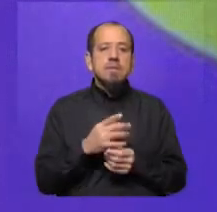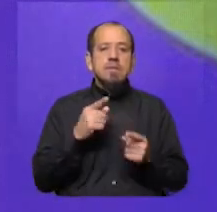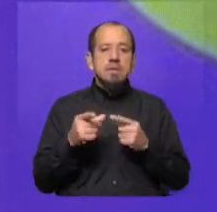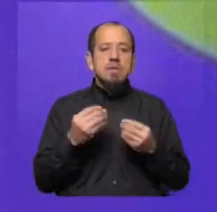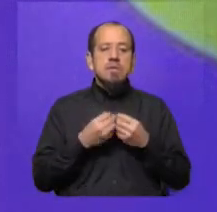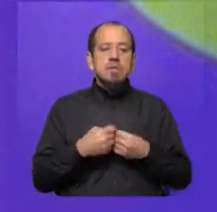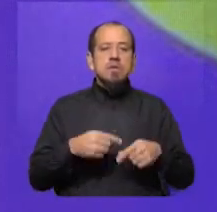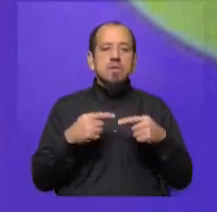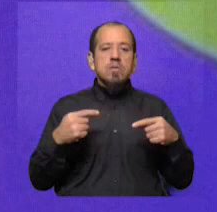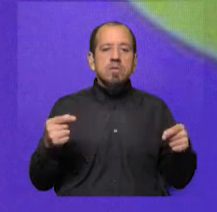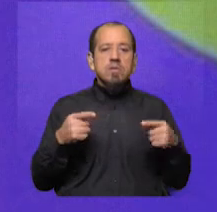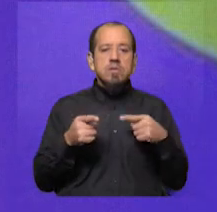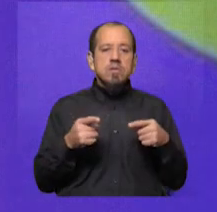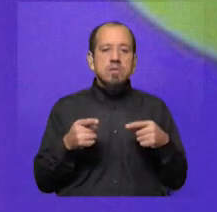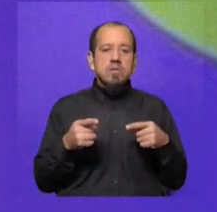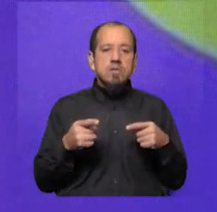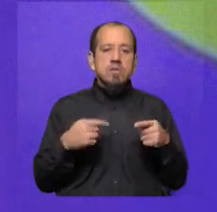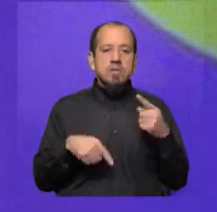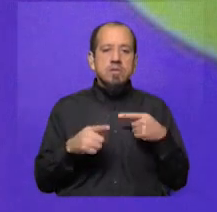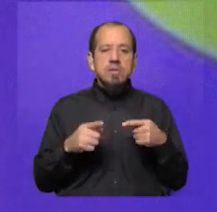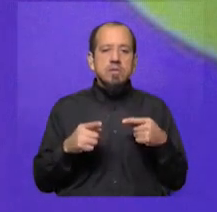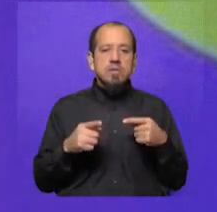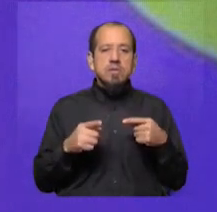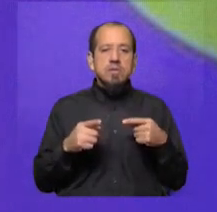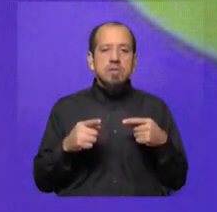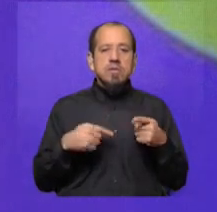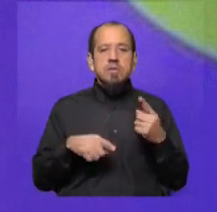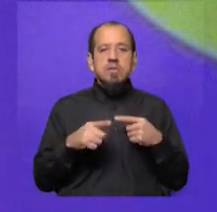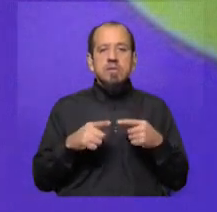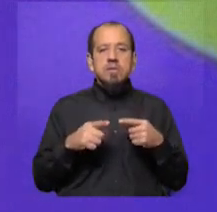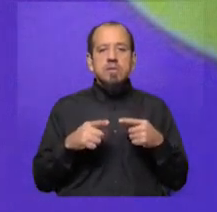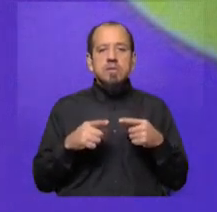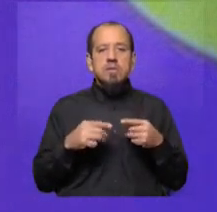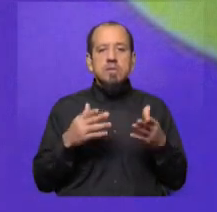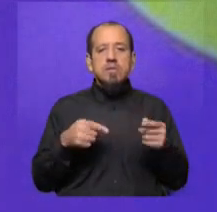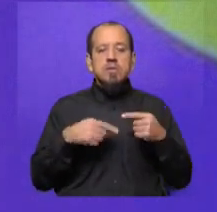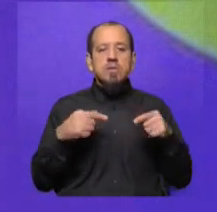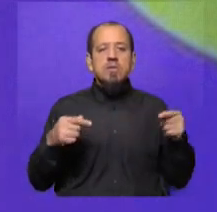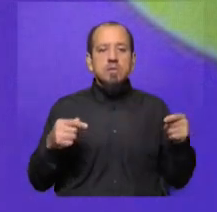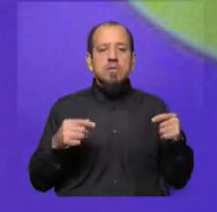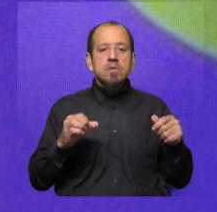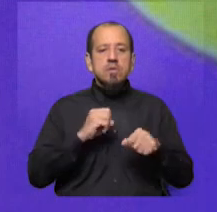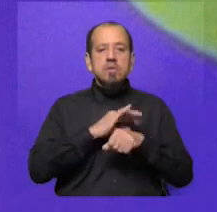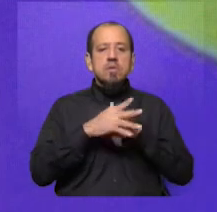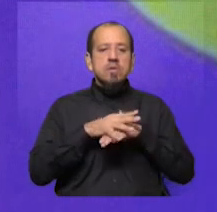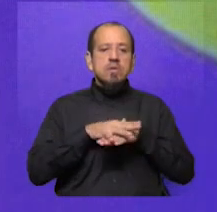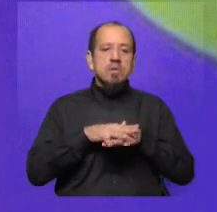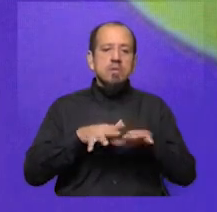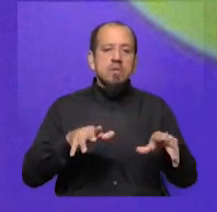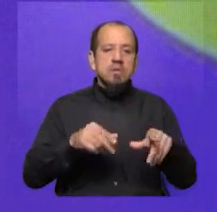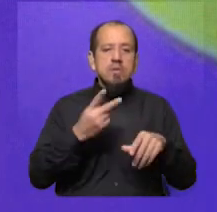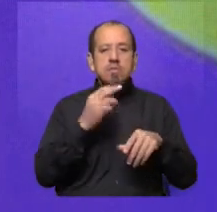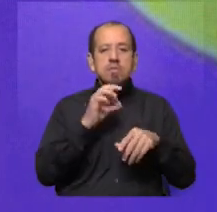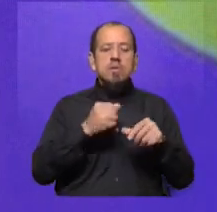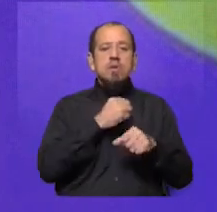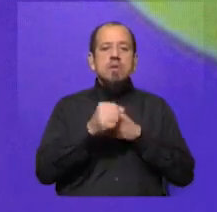el paso adelante de la arena que está nos hicieron como ser prudentes y tomarnos como un tiempo después y no la pandemia obviamente pero bueno Después de celebrar los